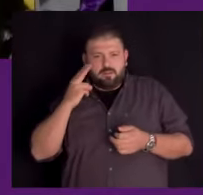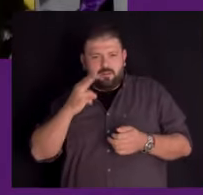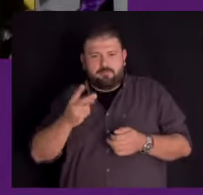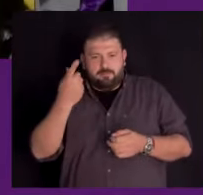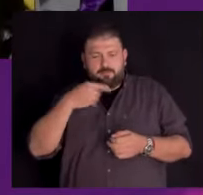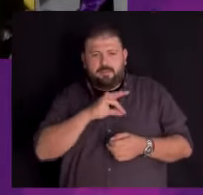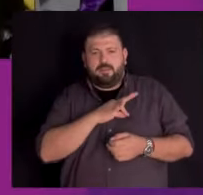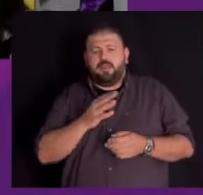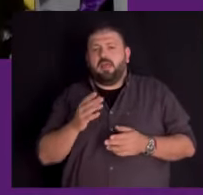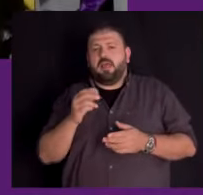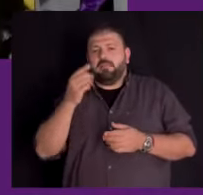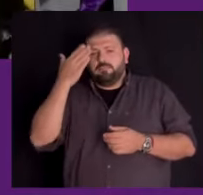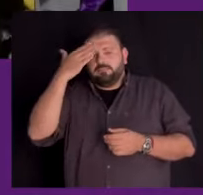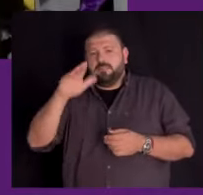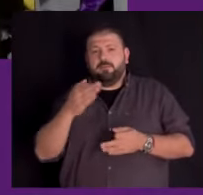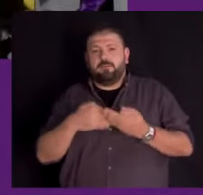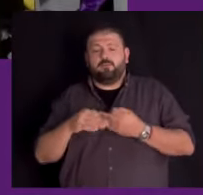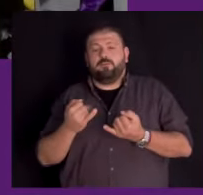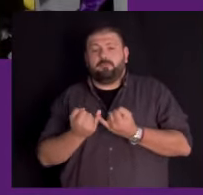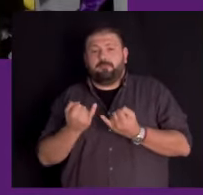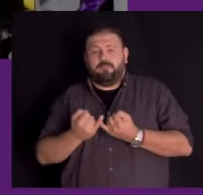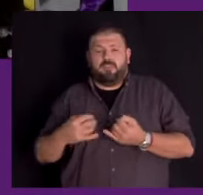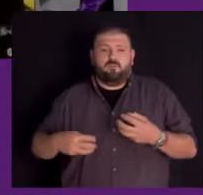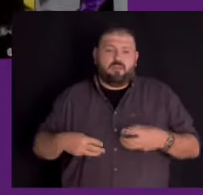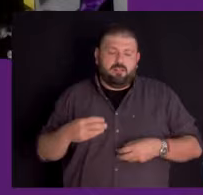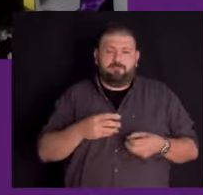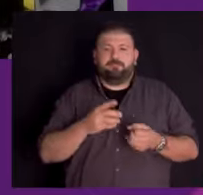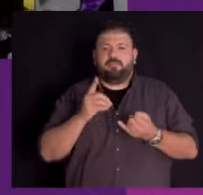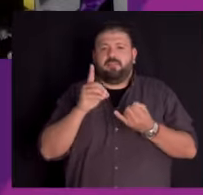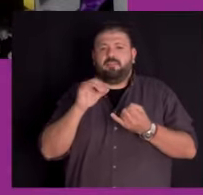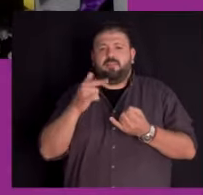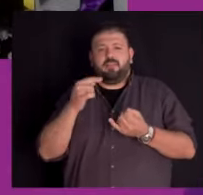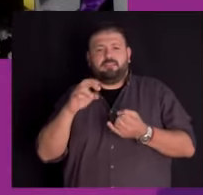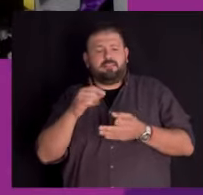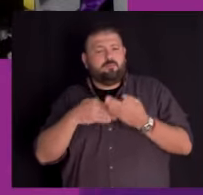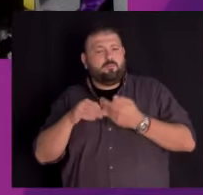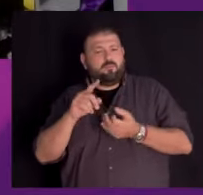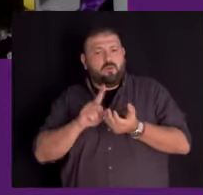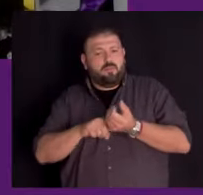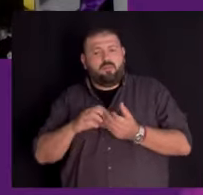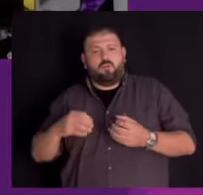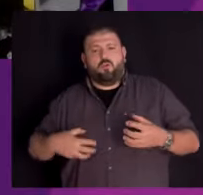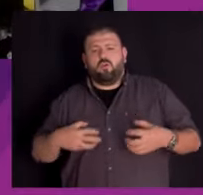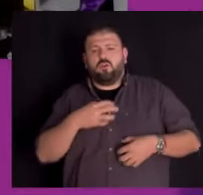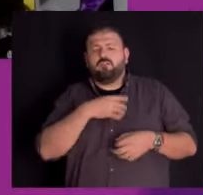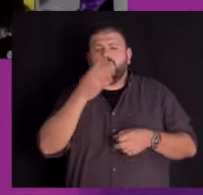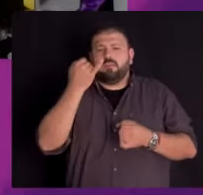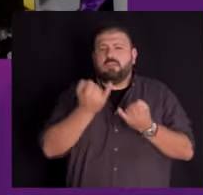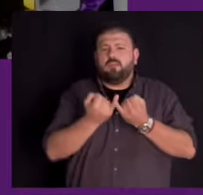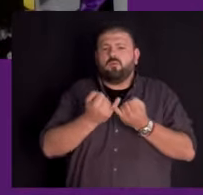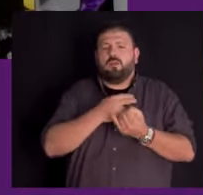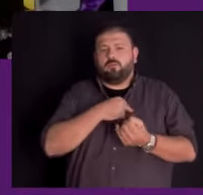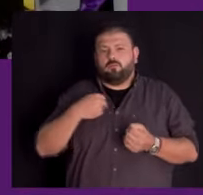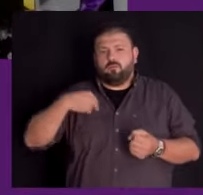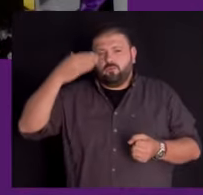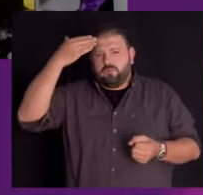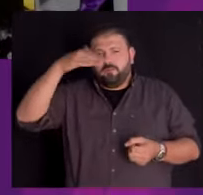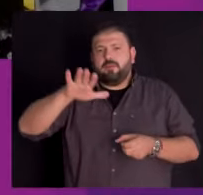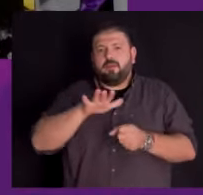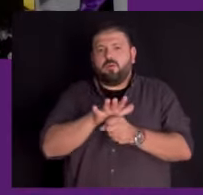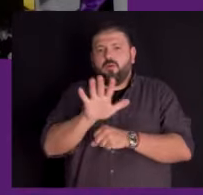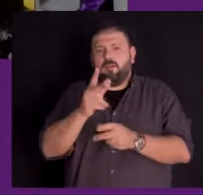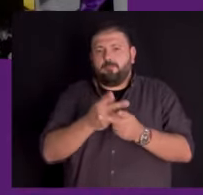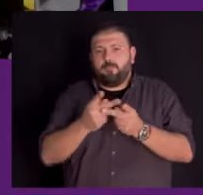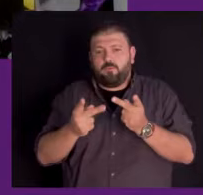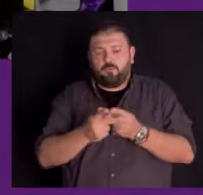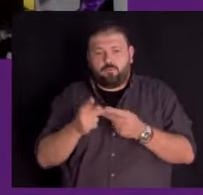sistema nervioso con el aparato digestivo, el ritmo cardíaco y sobre todo qué productos usar, ¿sí? Porque aquí lo más importante